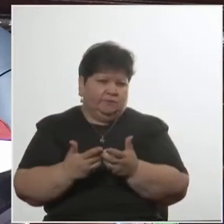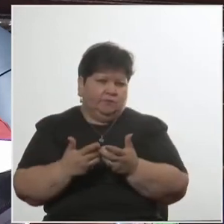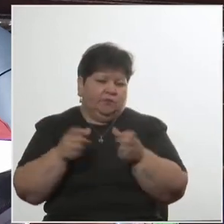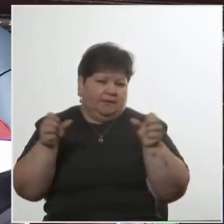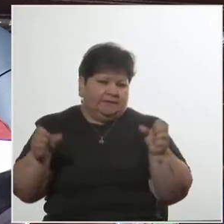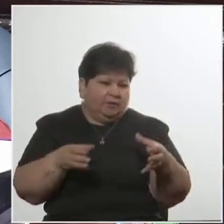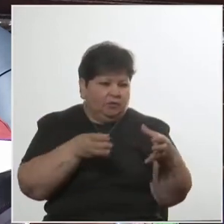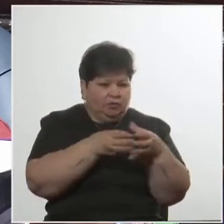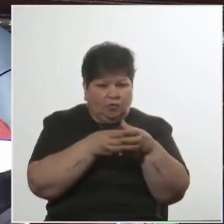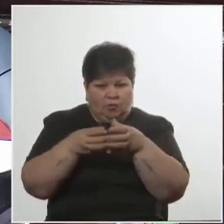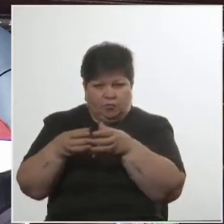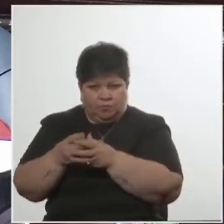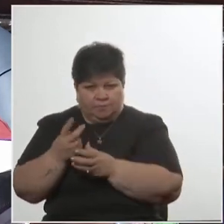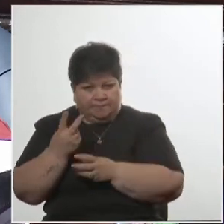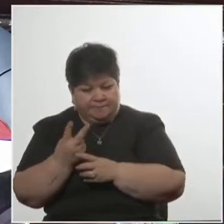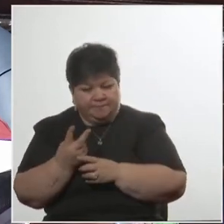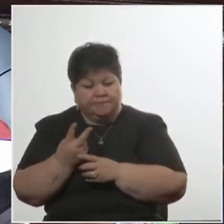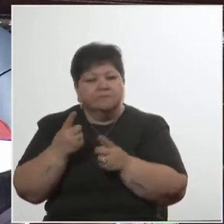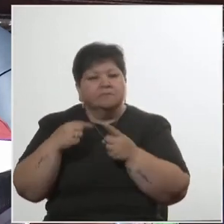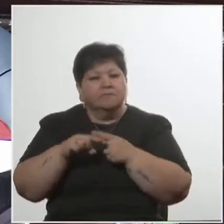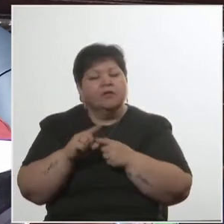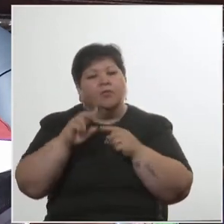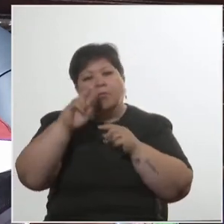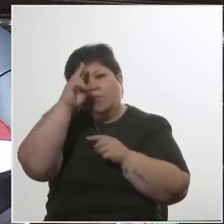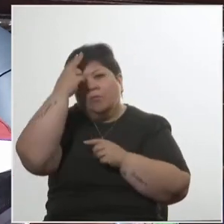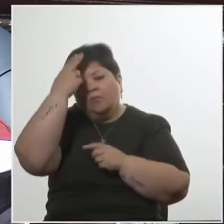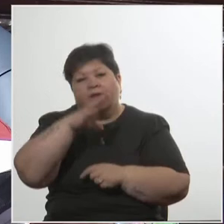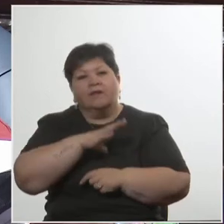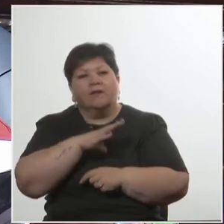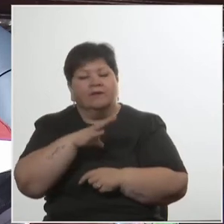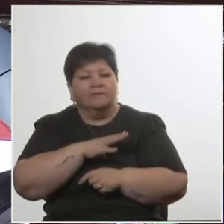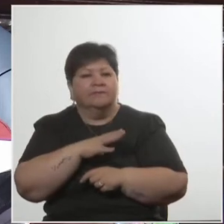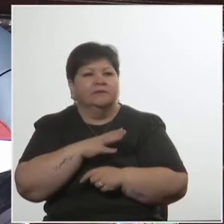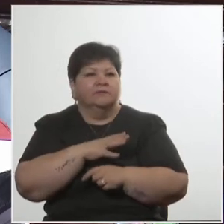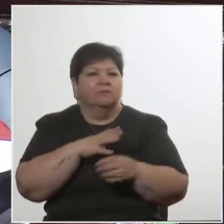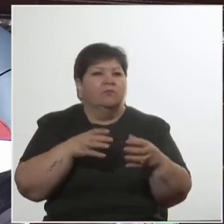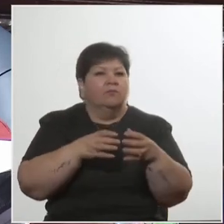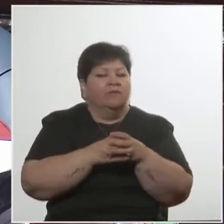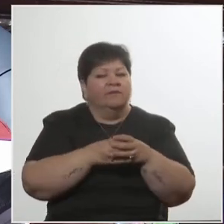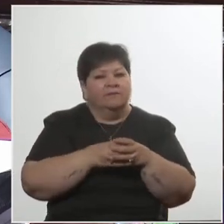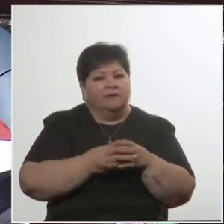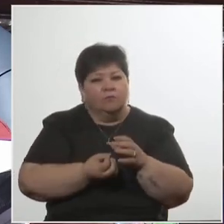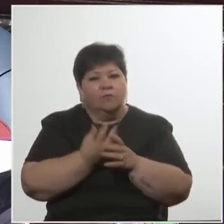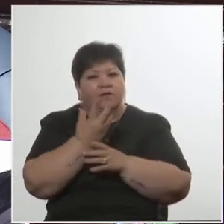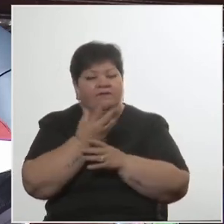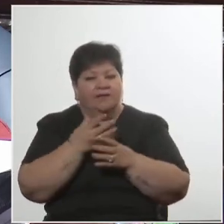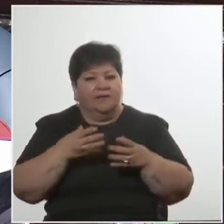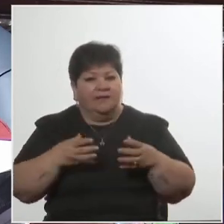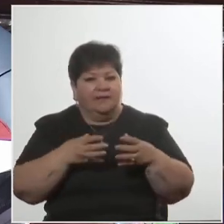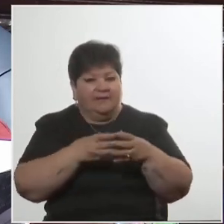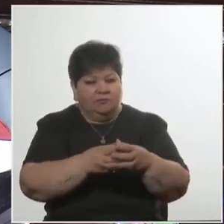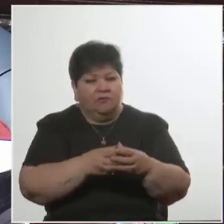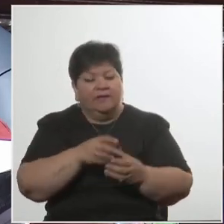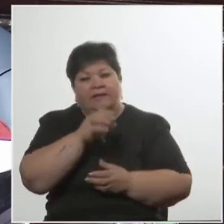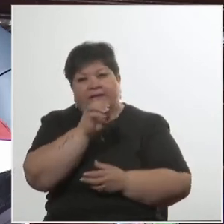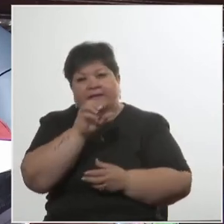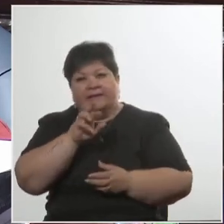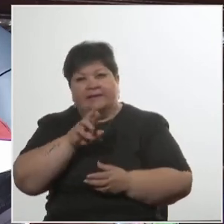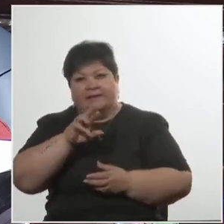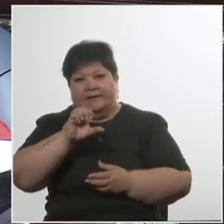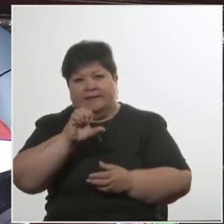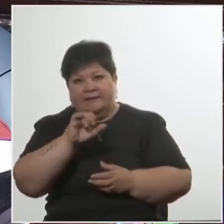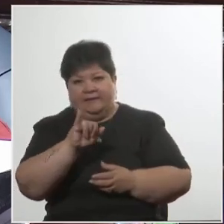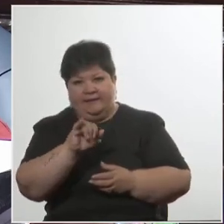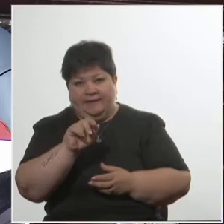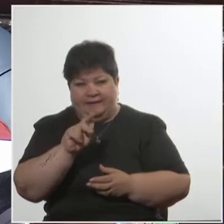pero hubo también en el Uruguay el movimiento nueva generación el cray los